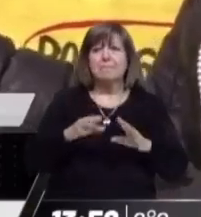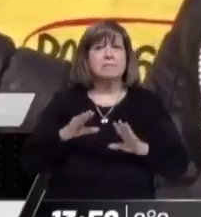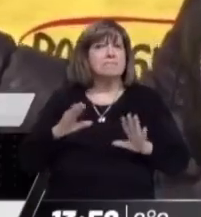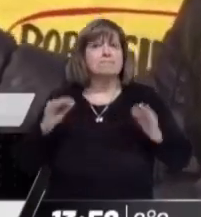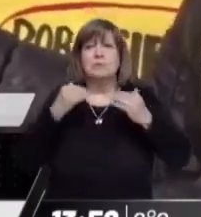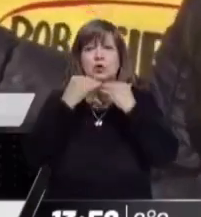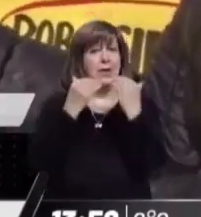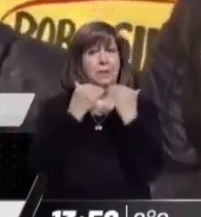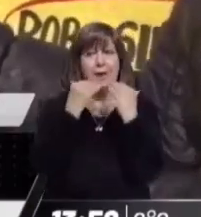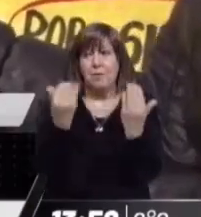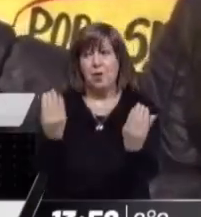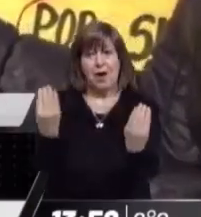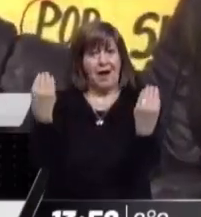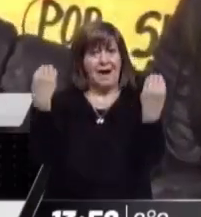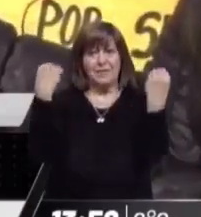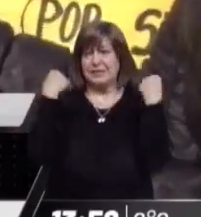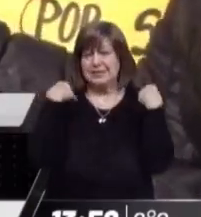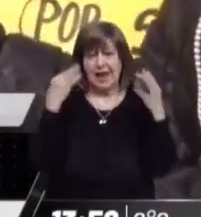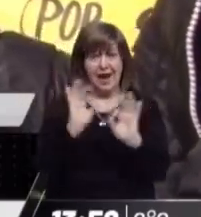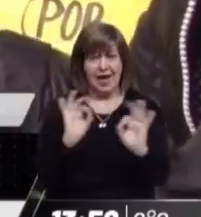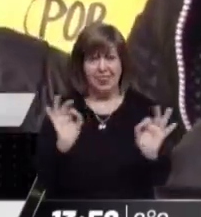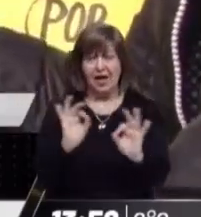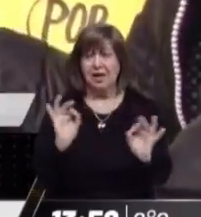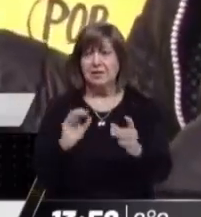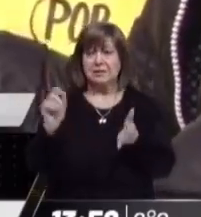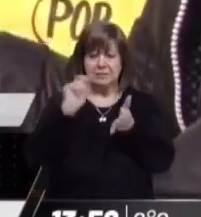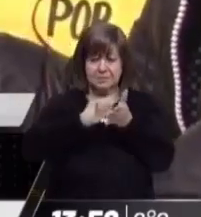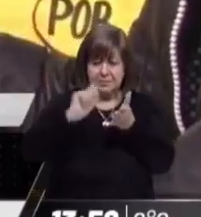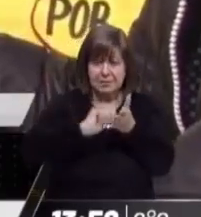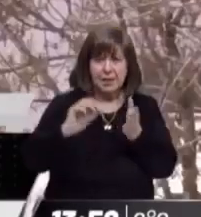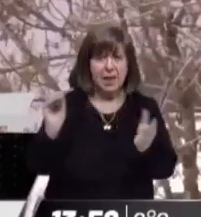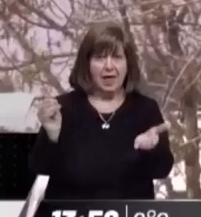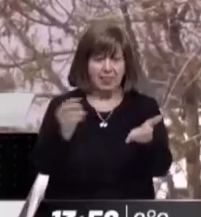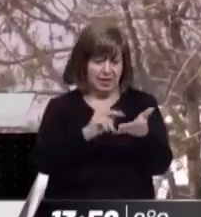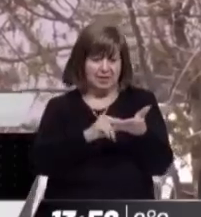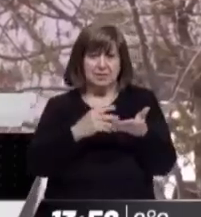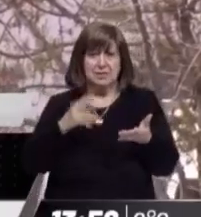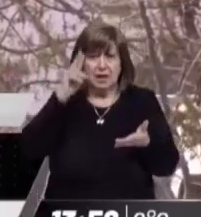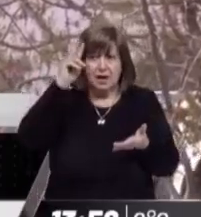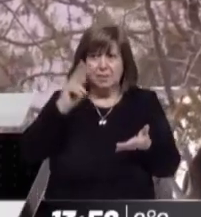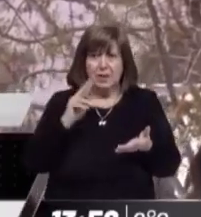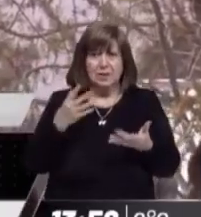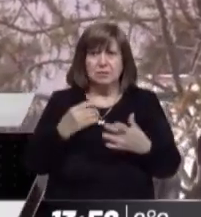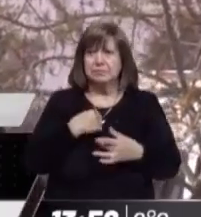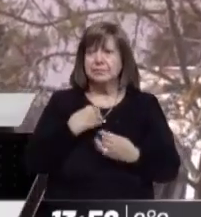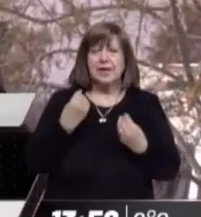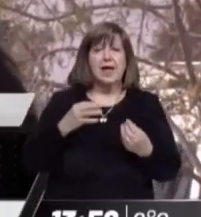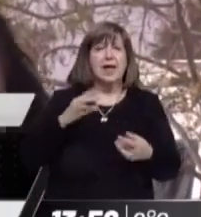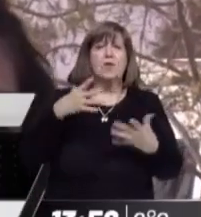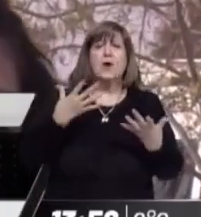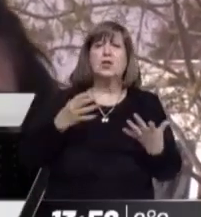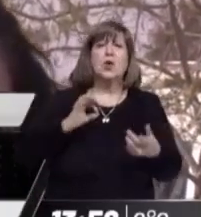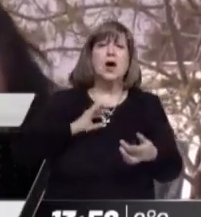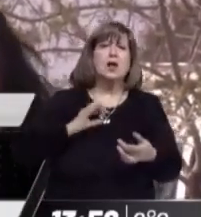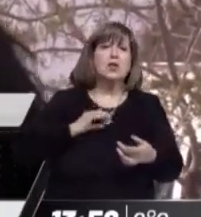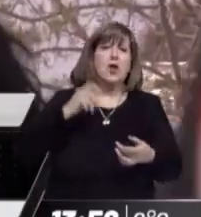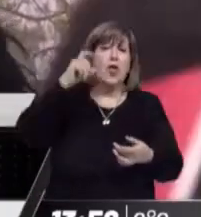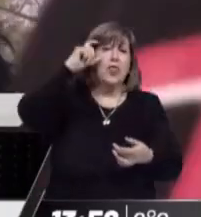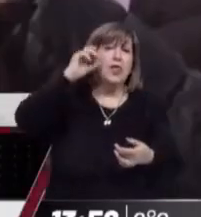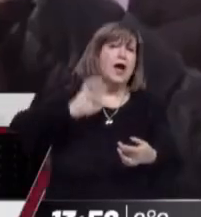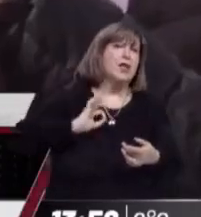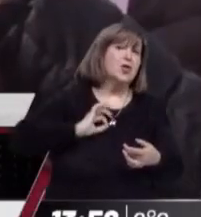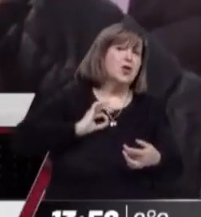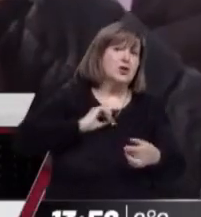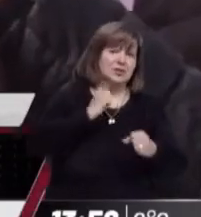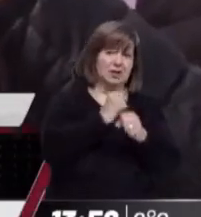escrito, nada. O sea, es una falta de respeto hacia las personas que llevan trabajando más de 10 años en este hospital y en ese